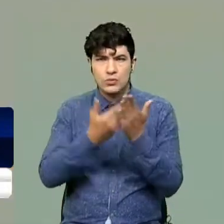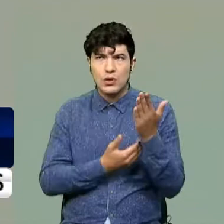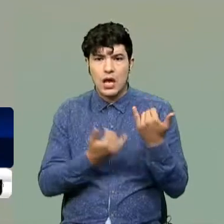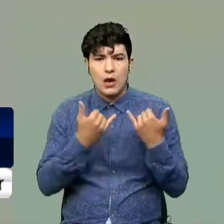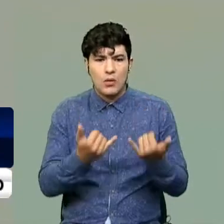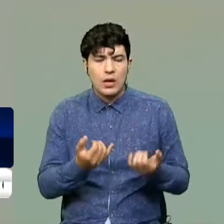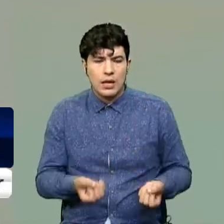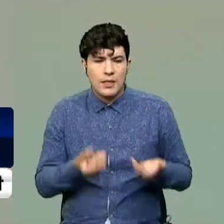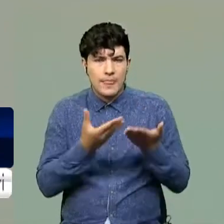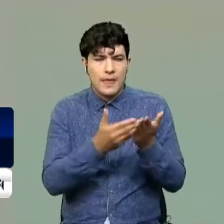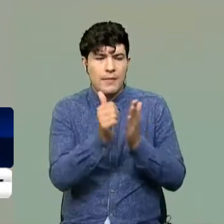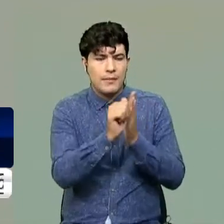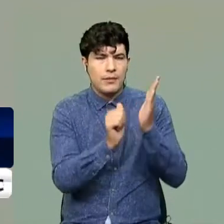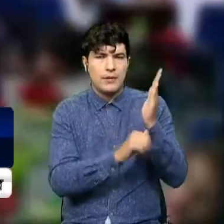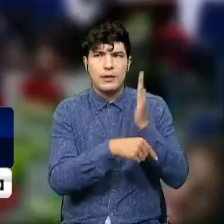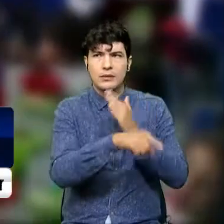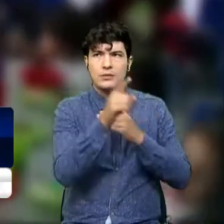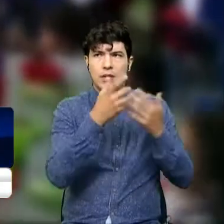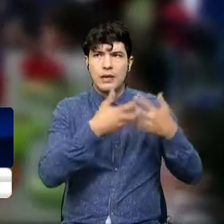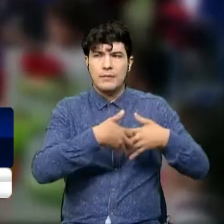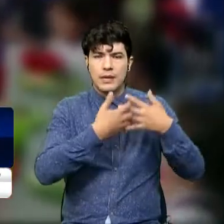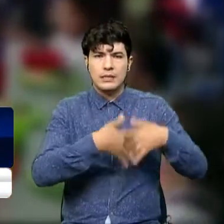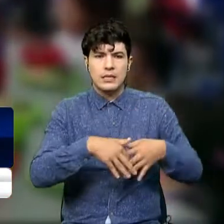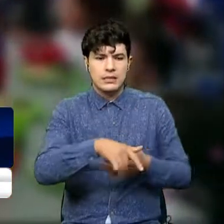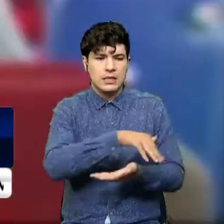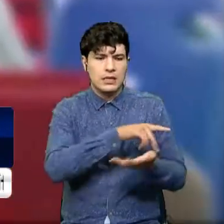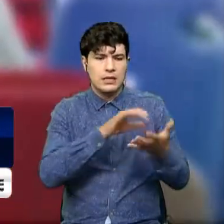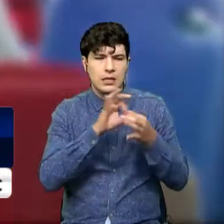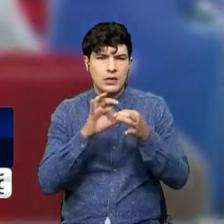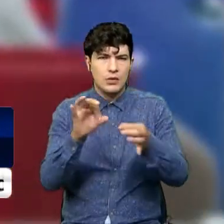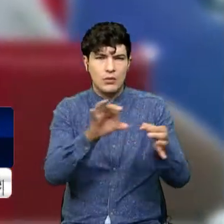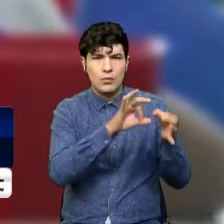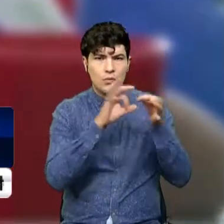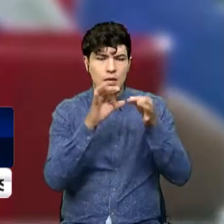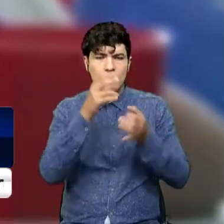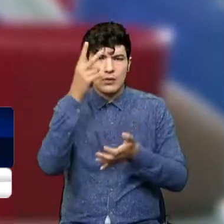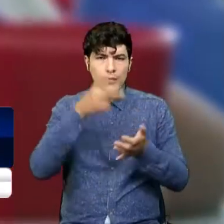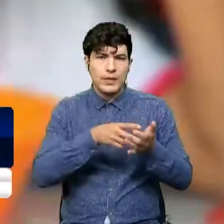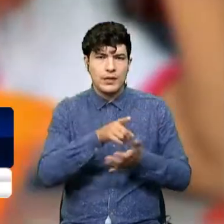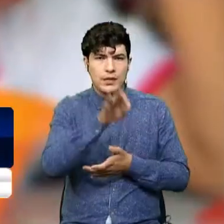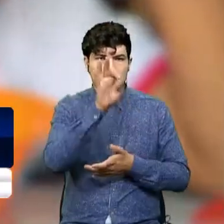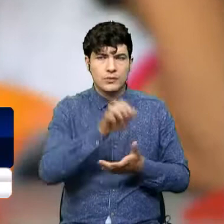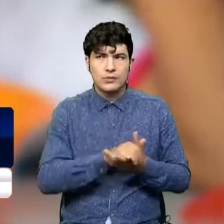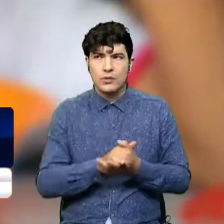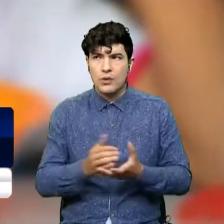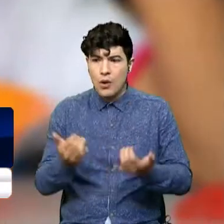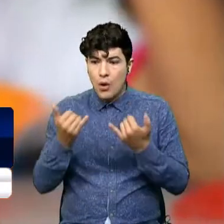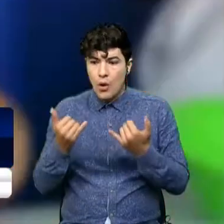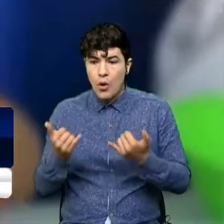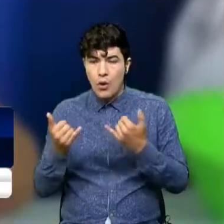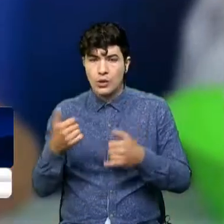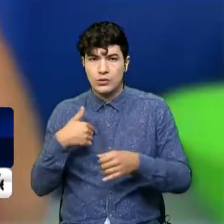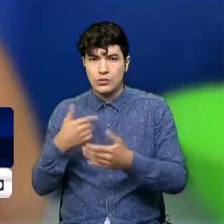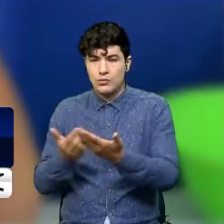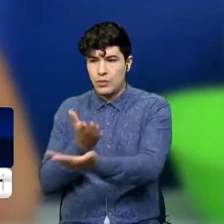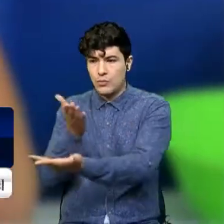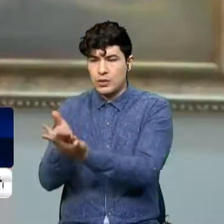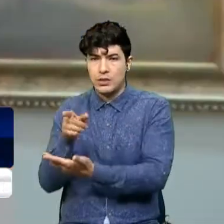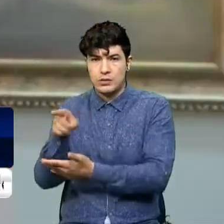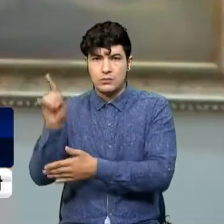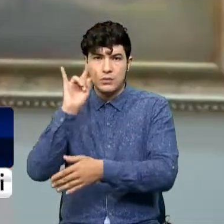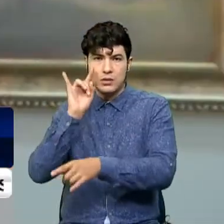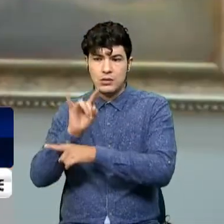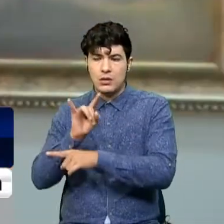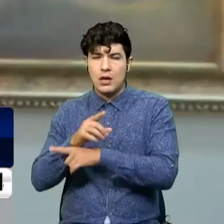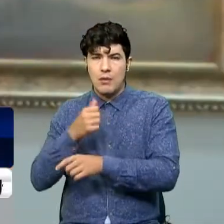adjudicó el PAE a la empresa Santander Nos Une 2018. Hoy estoy radicando en la Procuraduría una solicitud